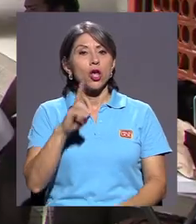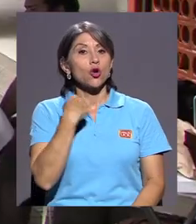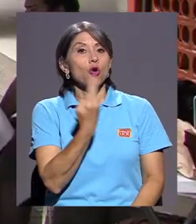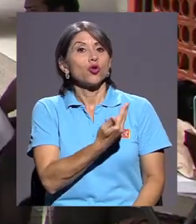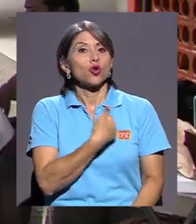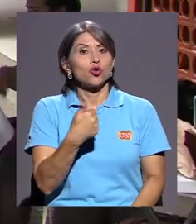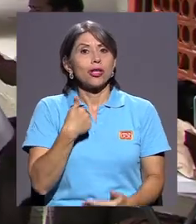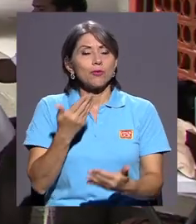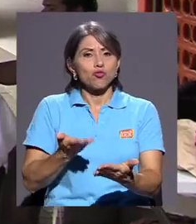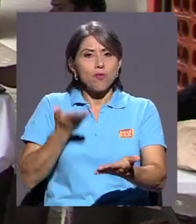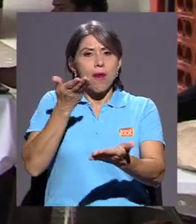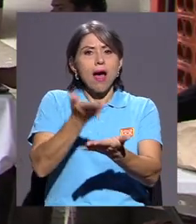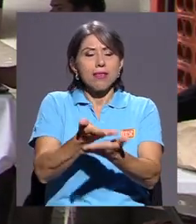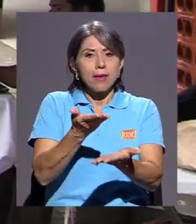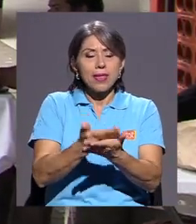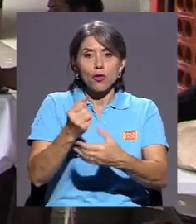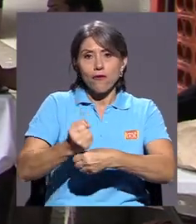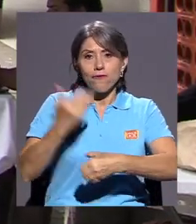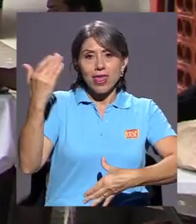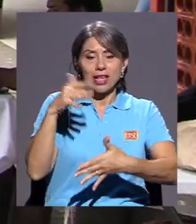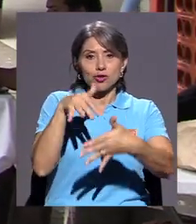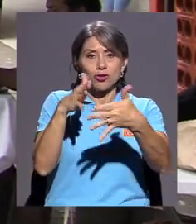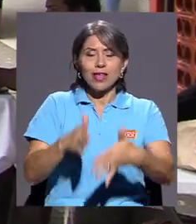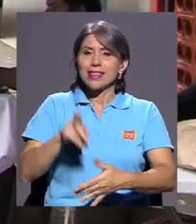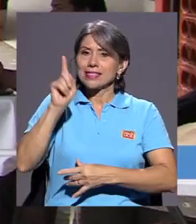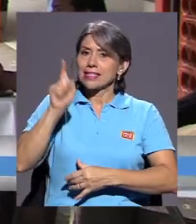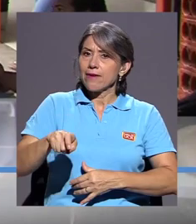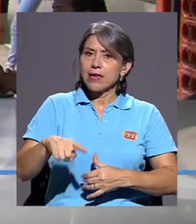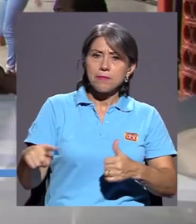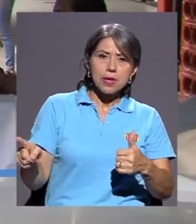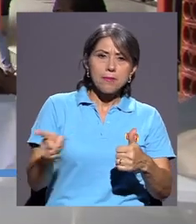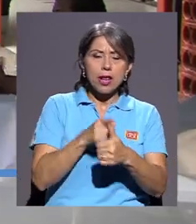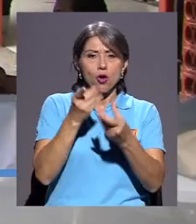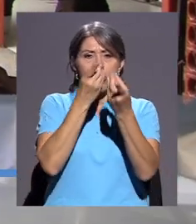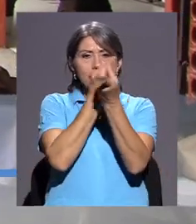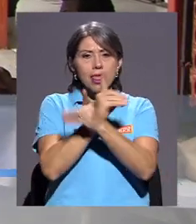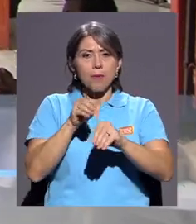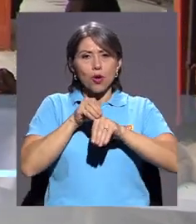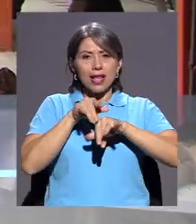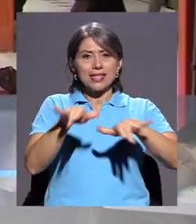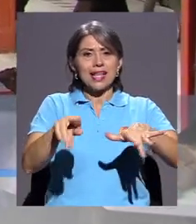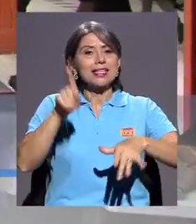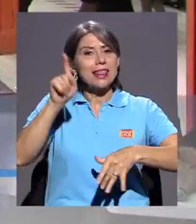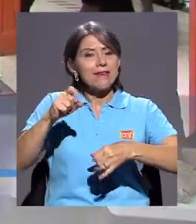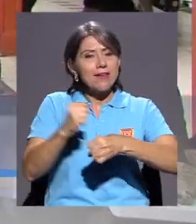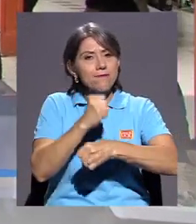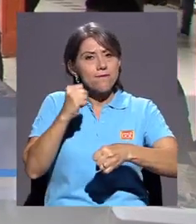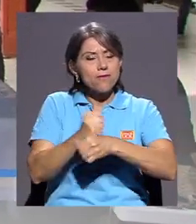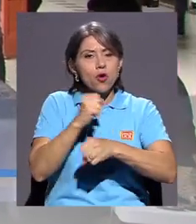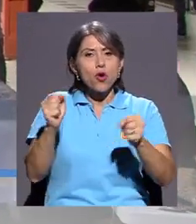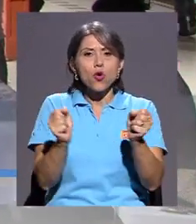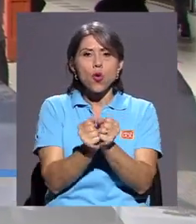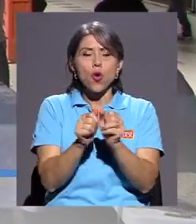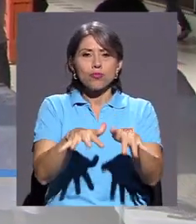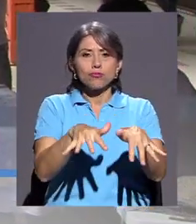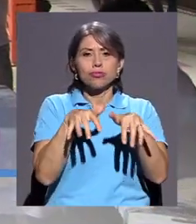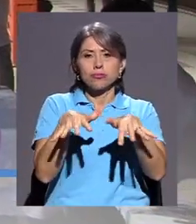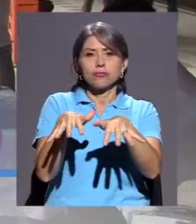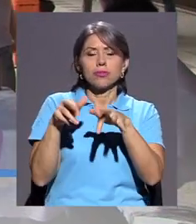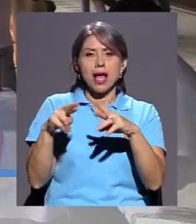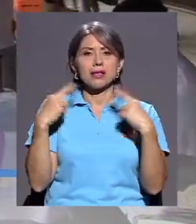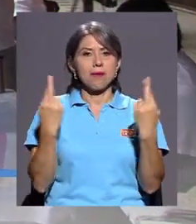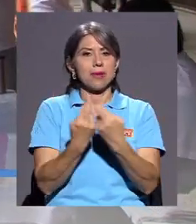Bueno, nosotros tenemos planteamiento de que la Federación de Estudiantes debe primero democratizarse en el sentido de que debe funcionar por medio de asambleas